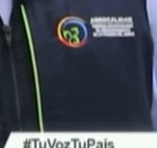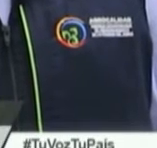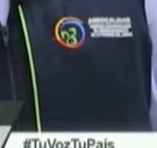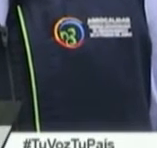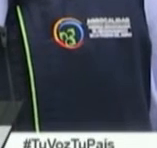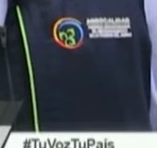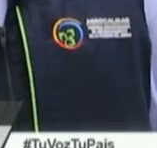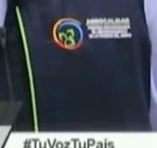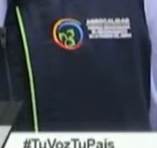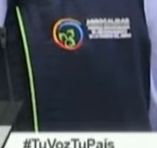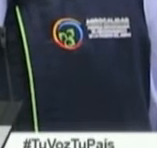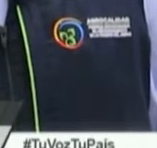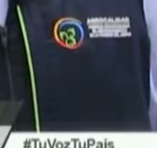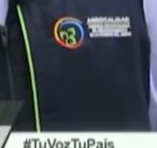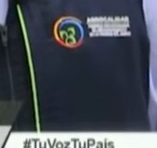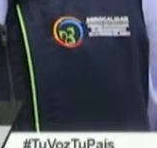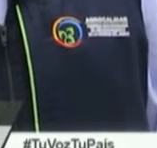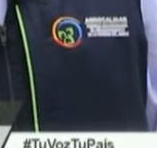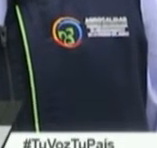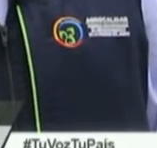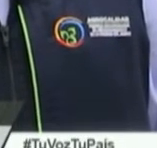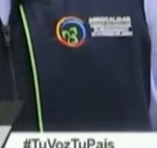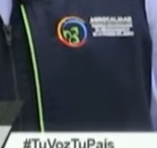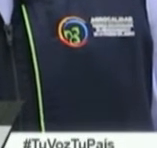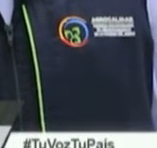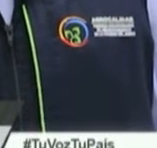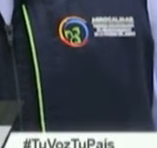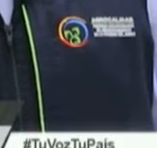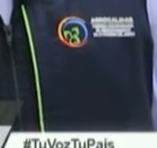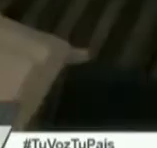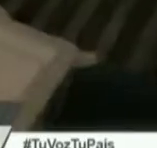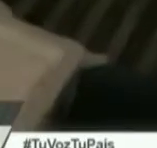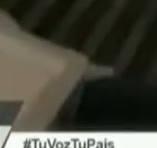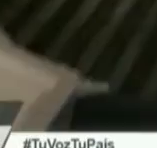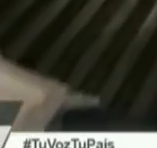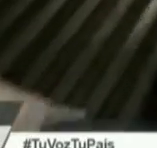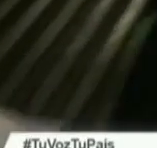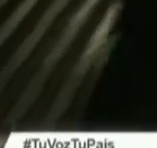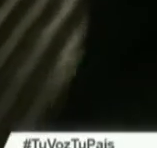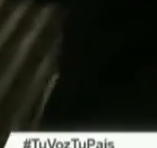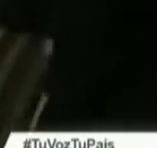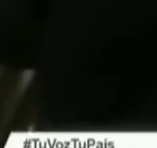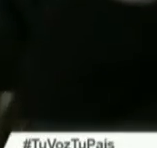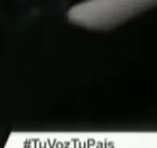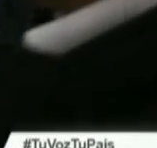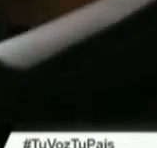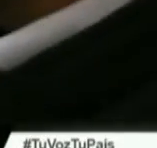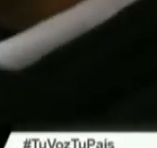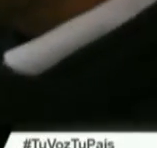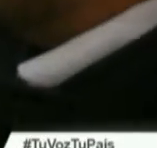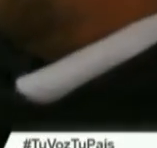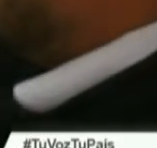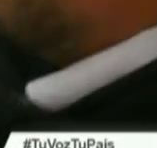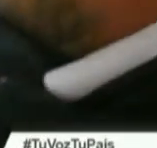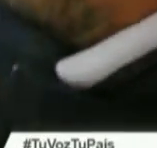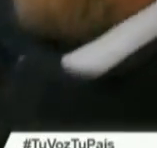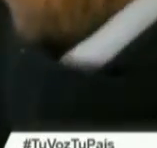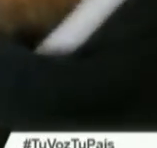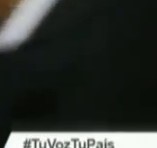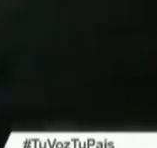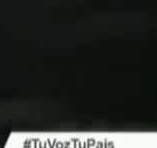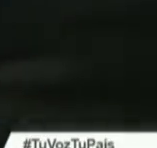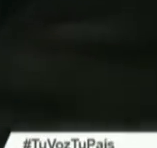adecuado proceso de vacunación. Todo esto empieza desde el momento que se hace la adquisición de la vacuna,